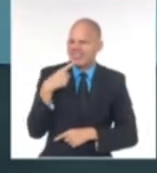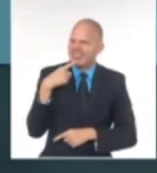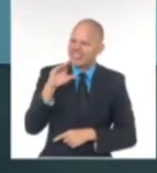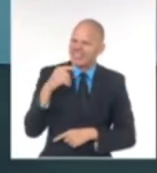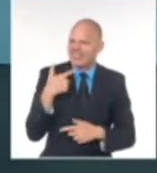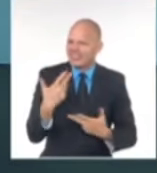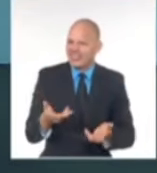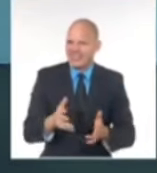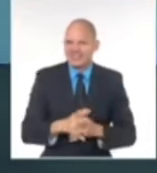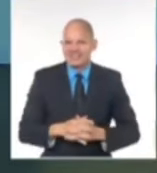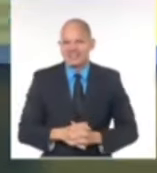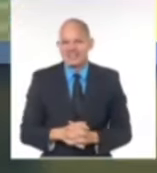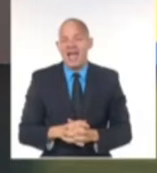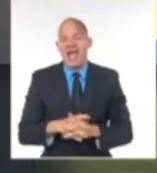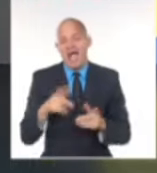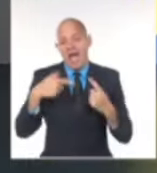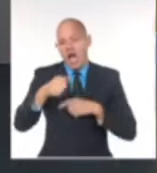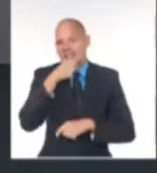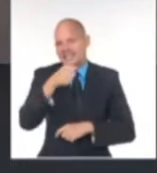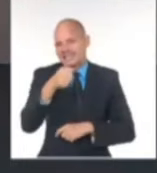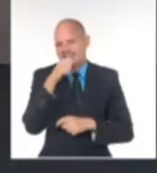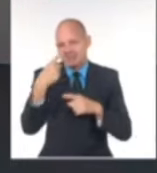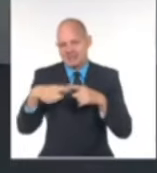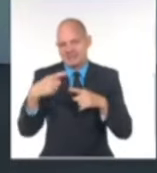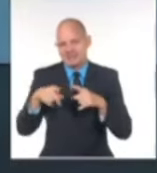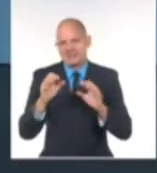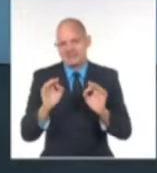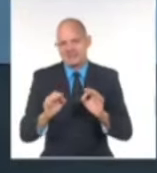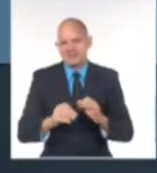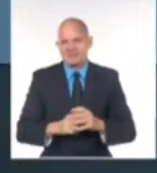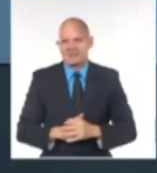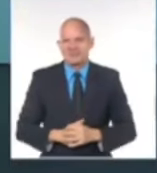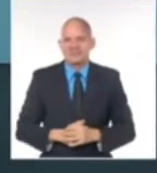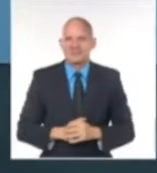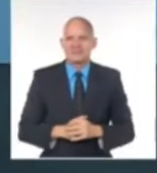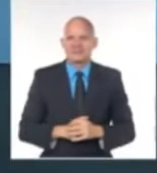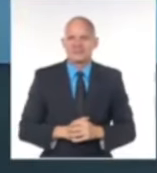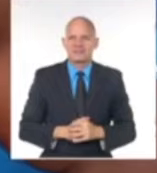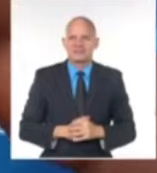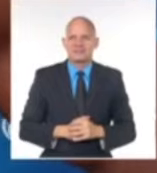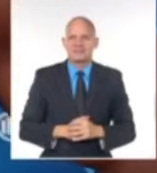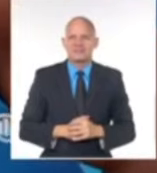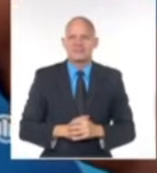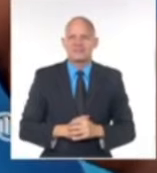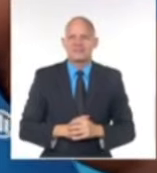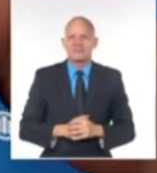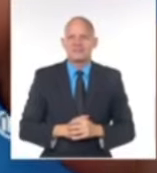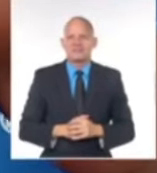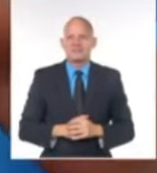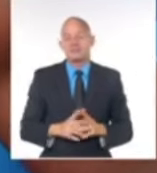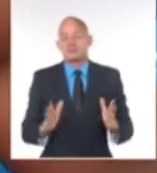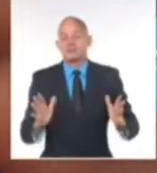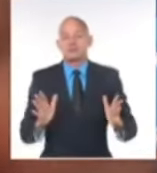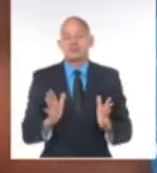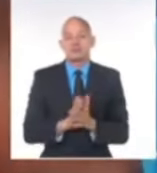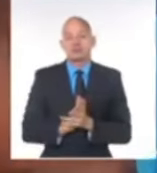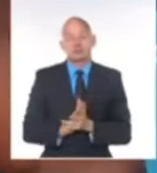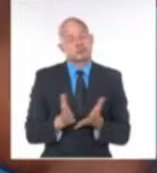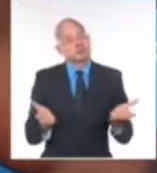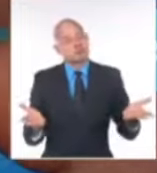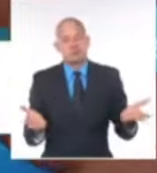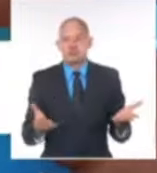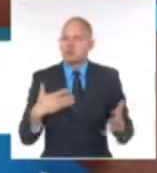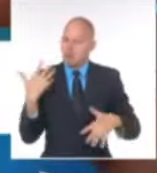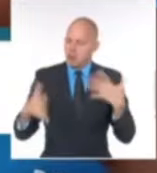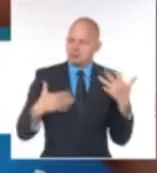entrenador Raúl Trujillo a los colegas Pavel Otero y Guillermo Rodríguez Hidalgo Gato. Contento de poder estar aquí y luchar